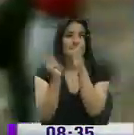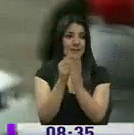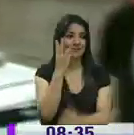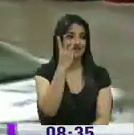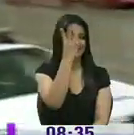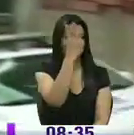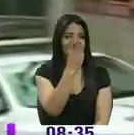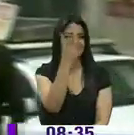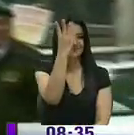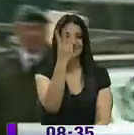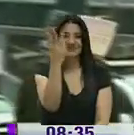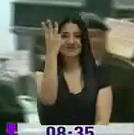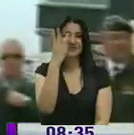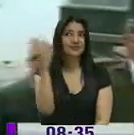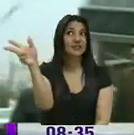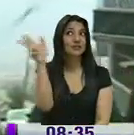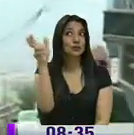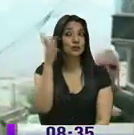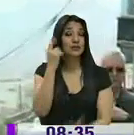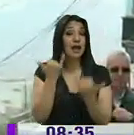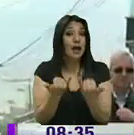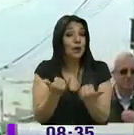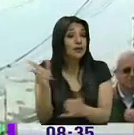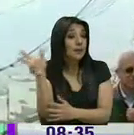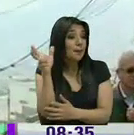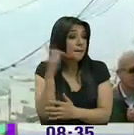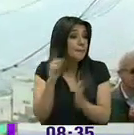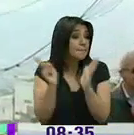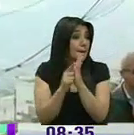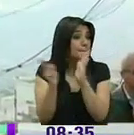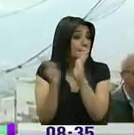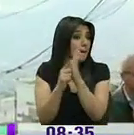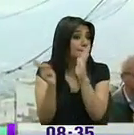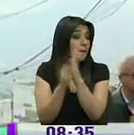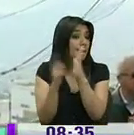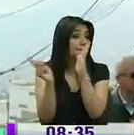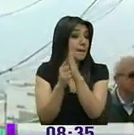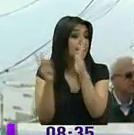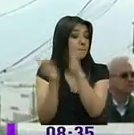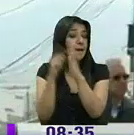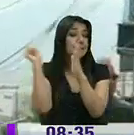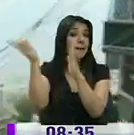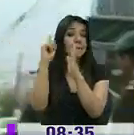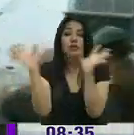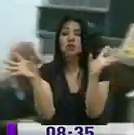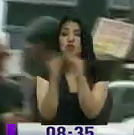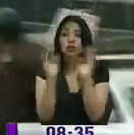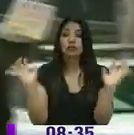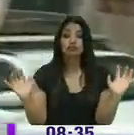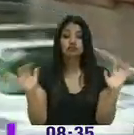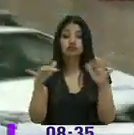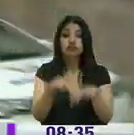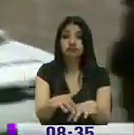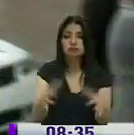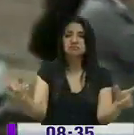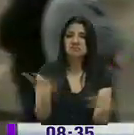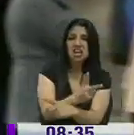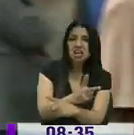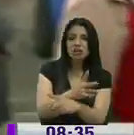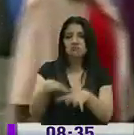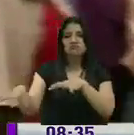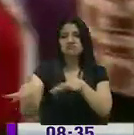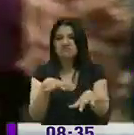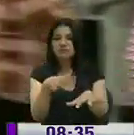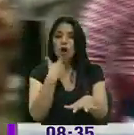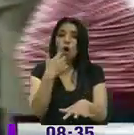pueden escuchar como en estos momentos suena suena la alarma para que toda la comunidad se concentre ya sea por algo iniciación natural o en